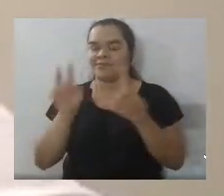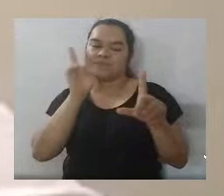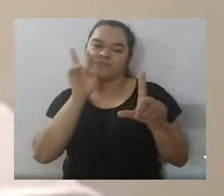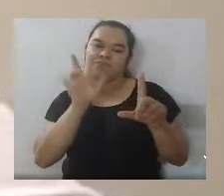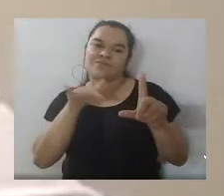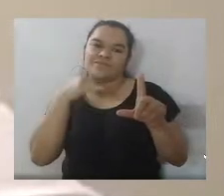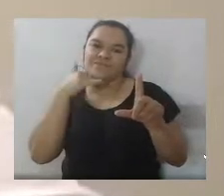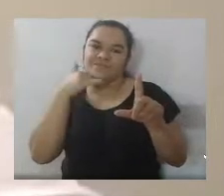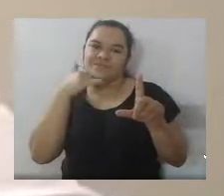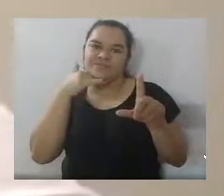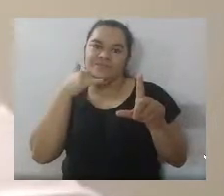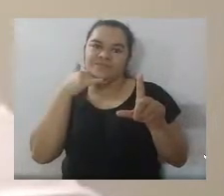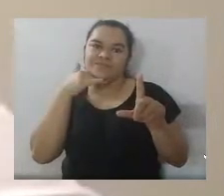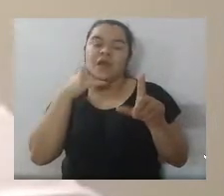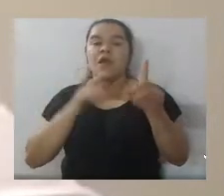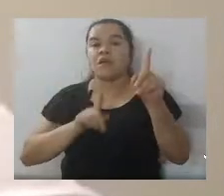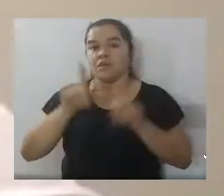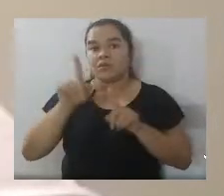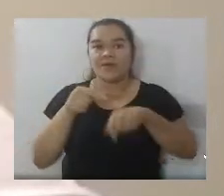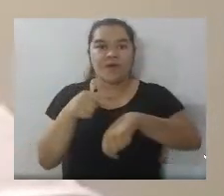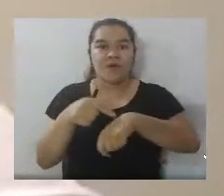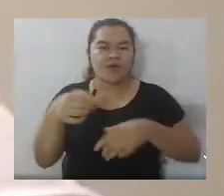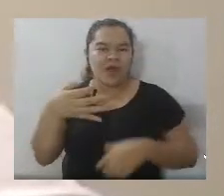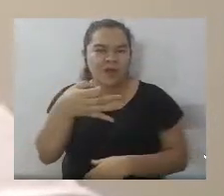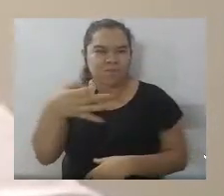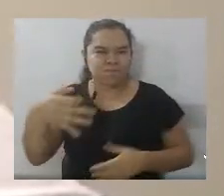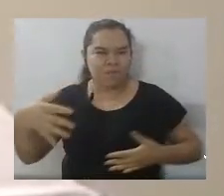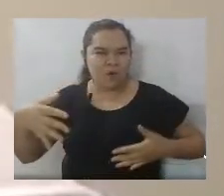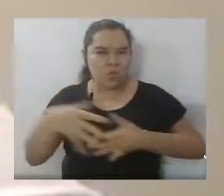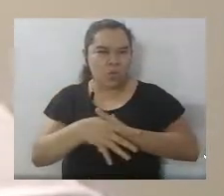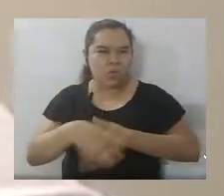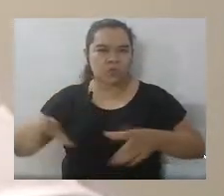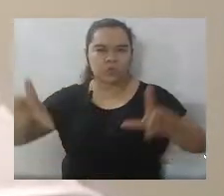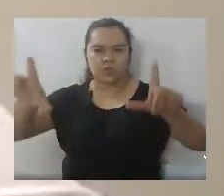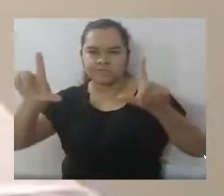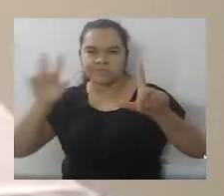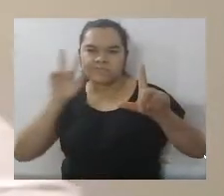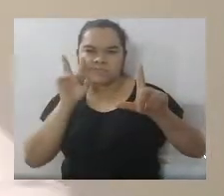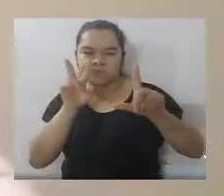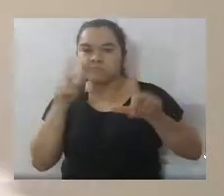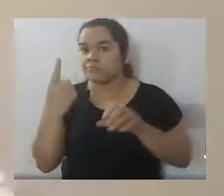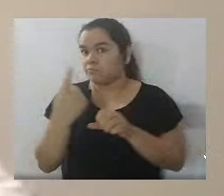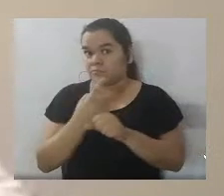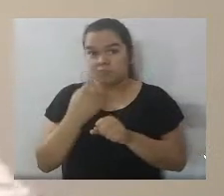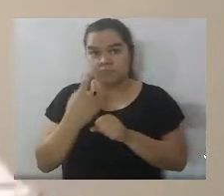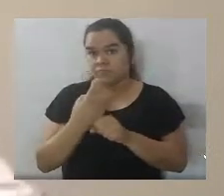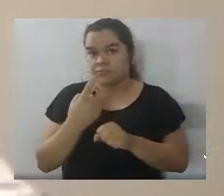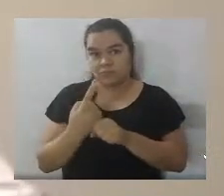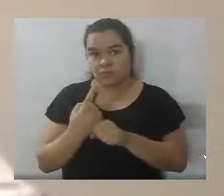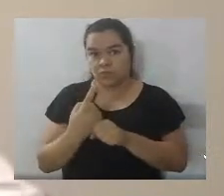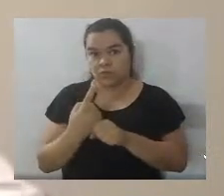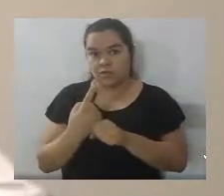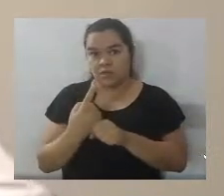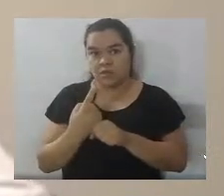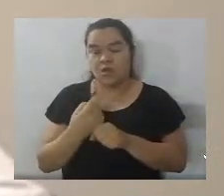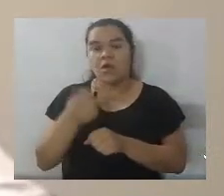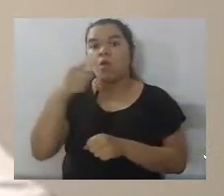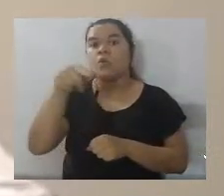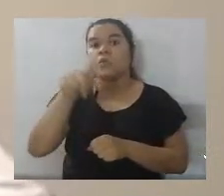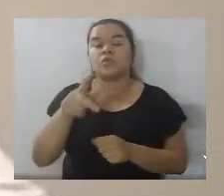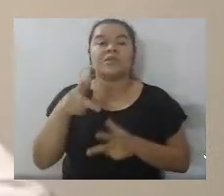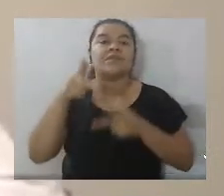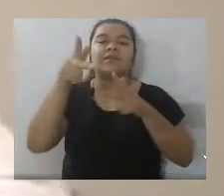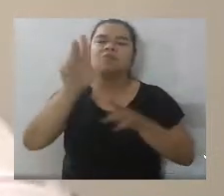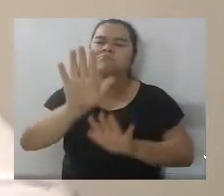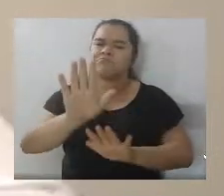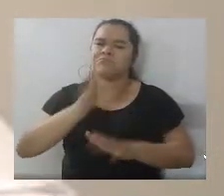UNE. Y quienes no se puedan conectar a la transmisión en vivo, el día y el horario propuesto para cada una de las facultades, decirles